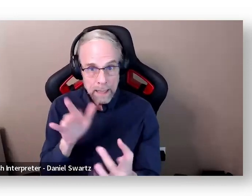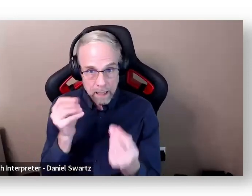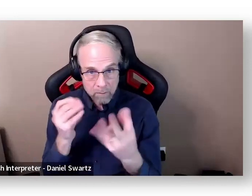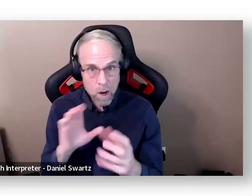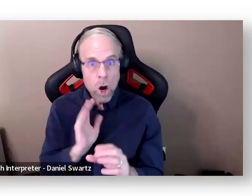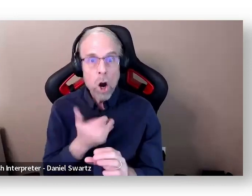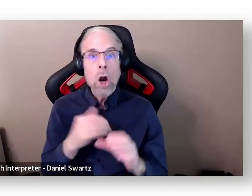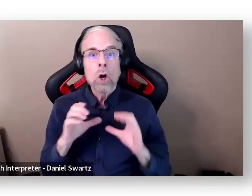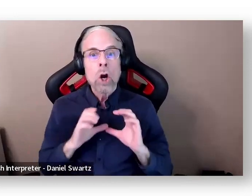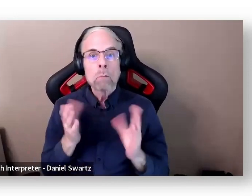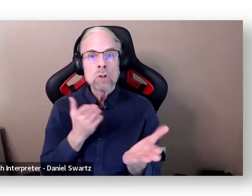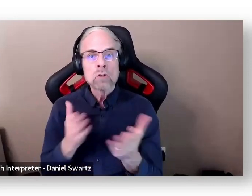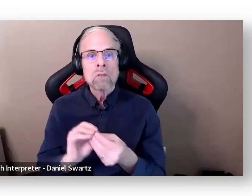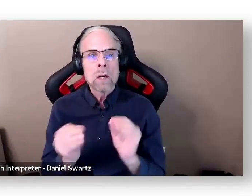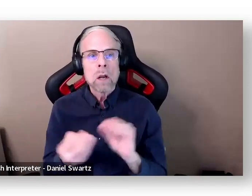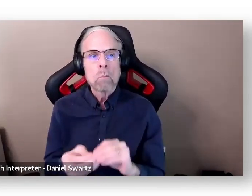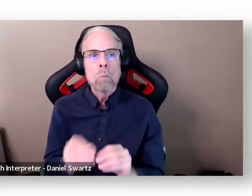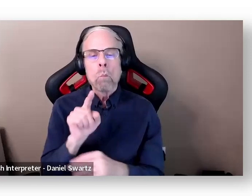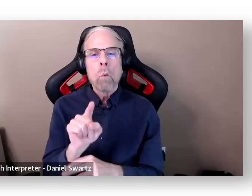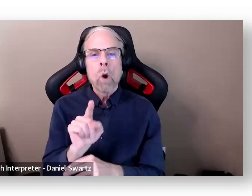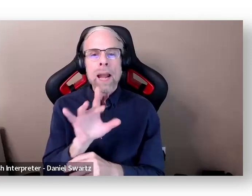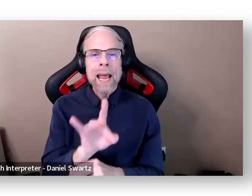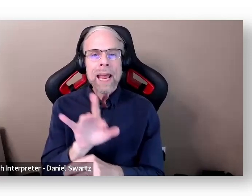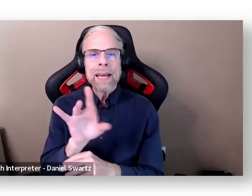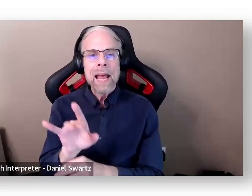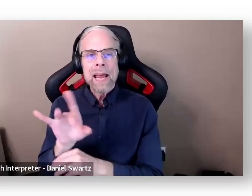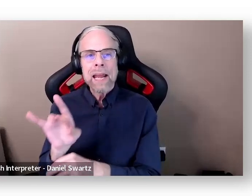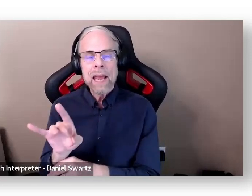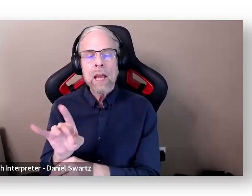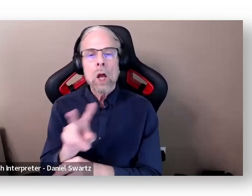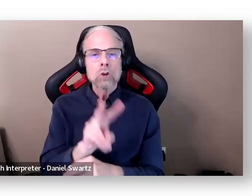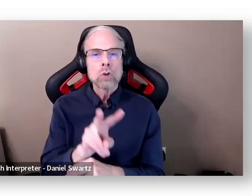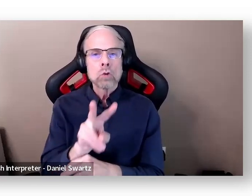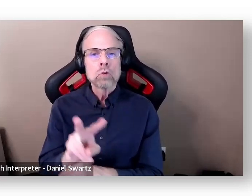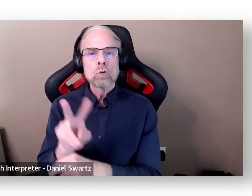favor, verifiquen y actualicen su información.